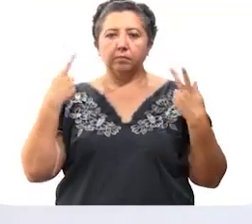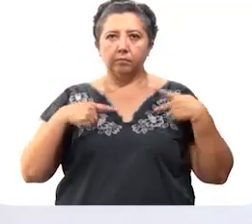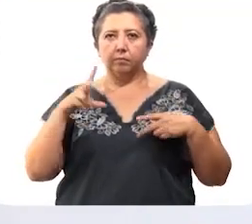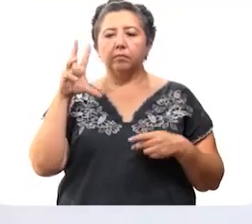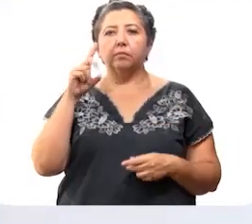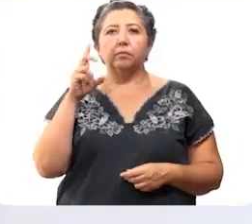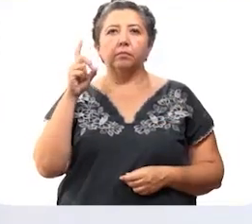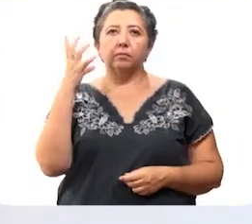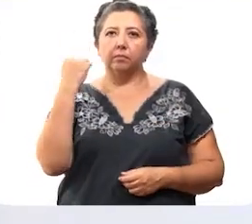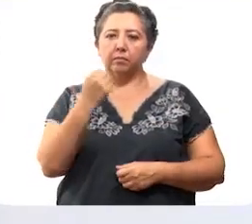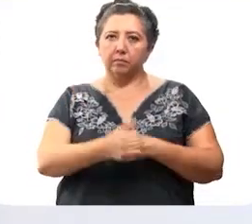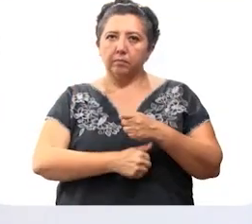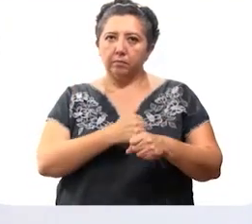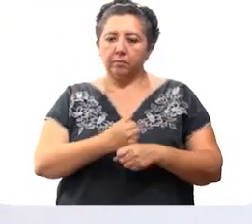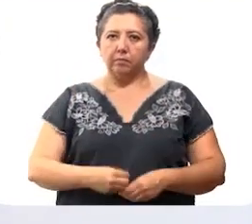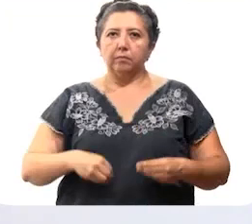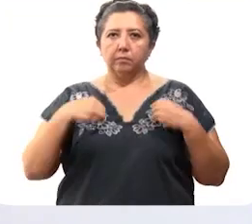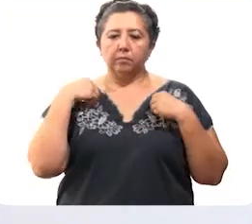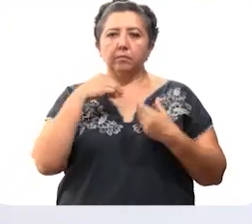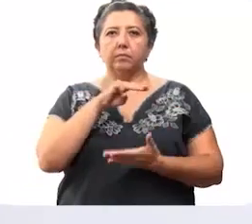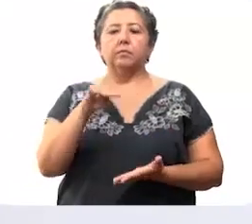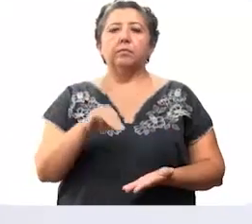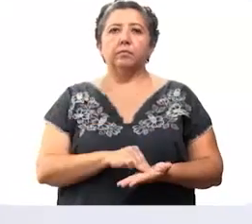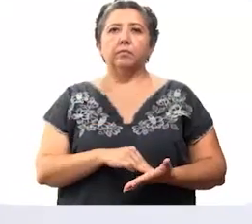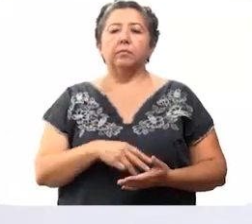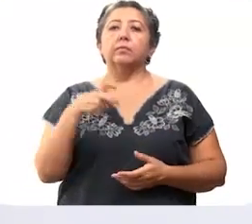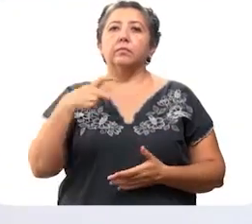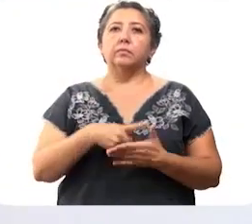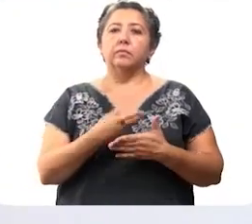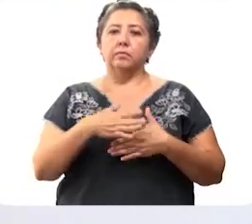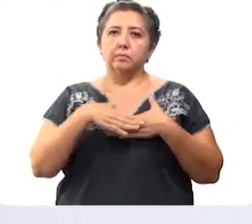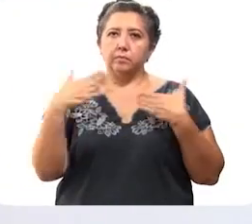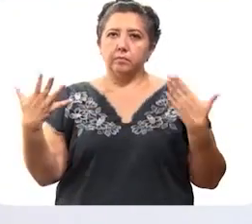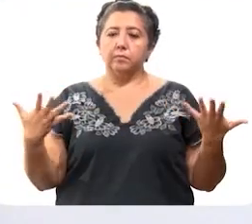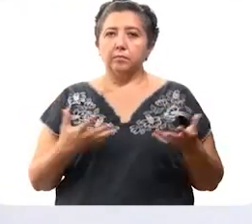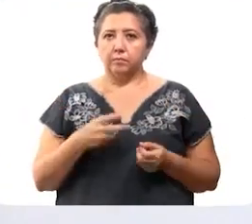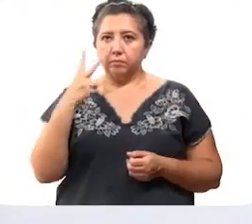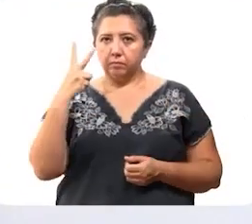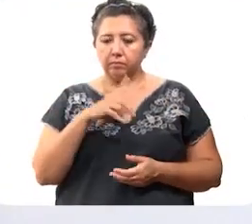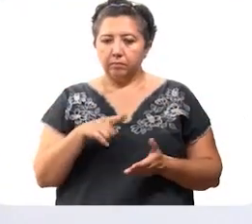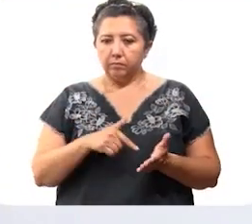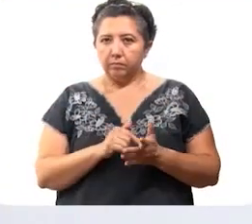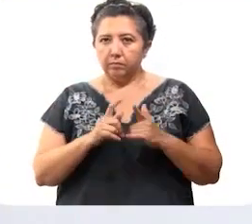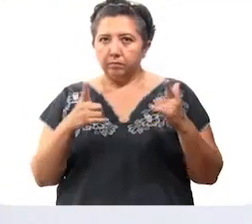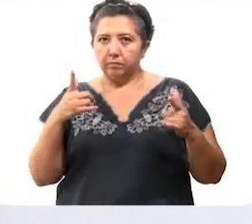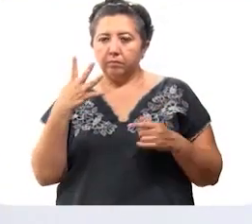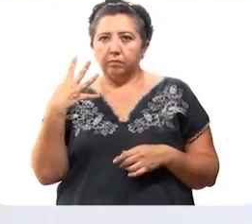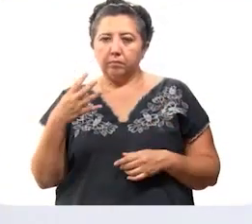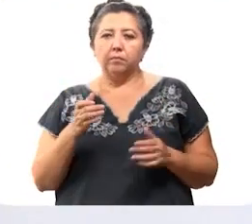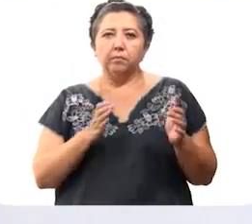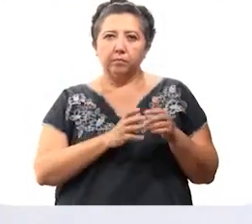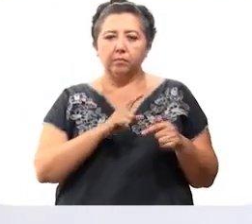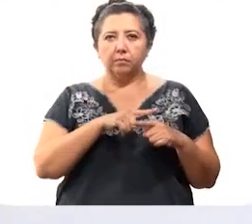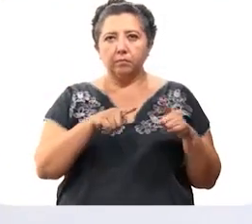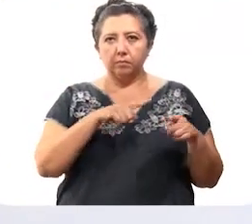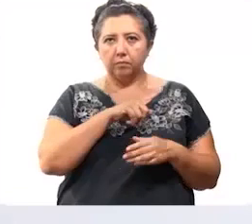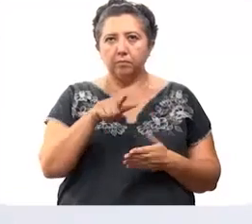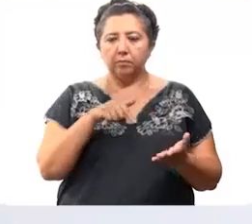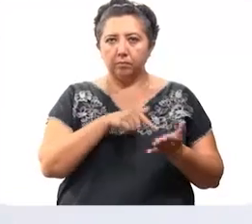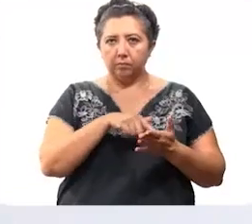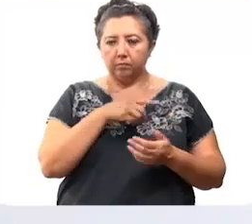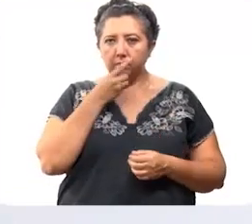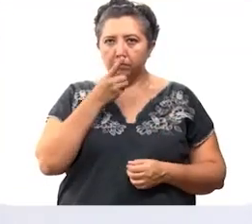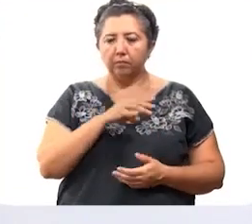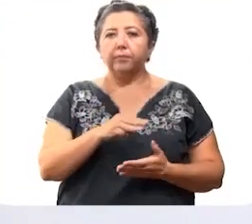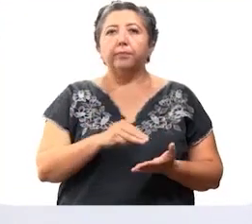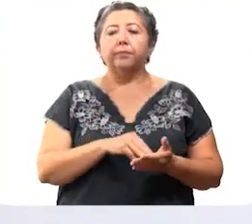personas de 30 a 39 años que viven en Mérida. Este proceso se desarrolla en 2 macrocentros y 4 módulos distribuidos estratégicamente